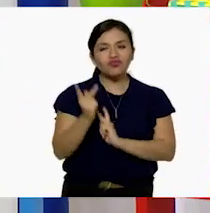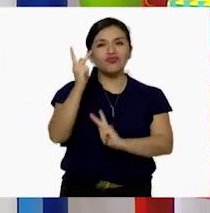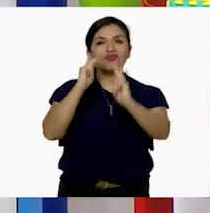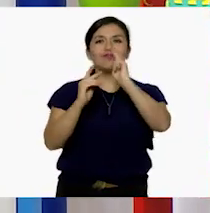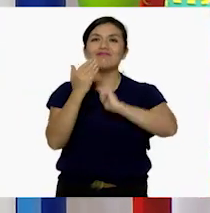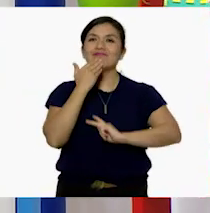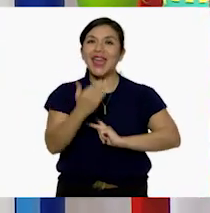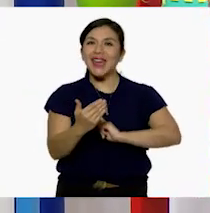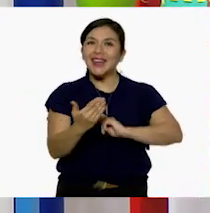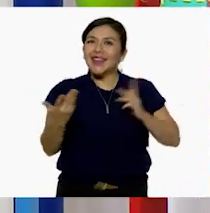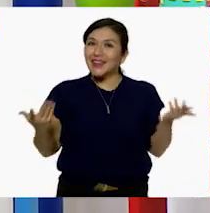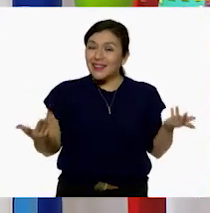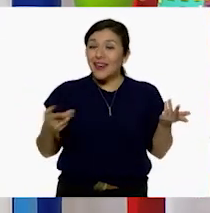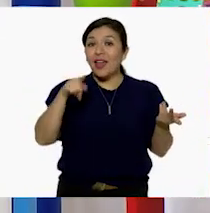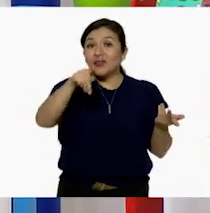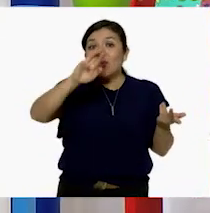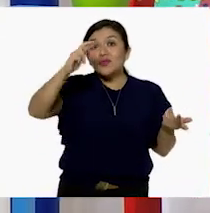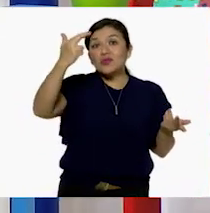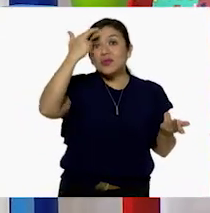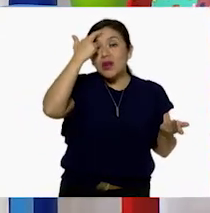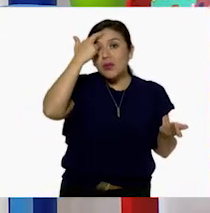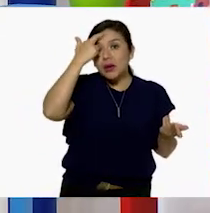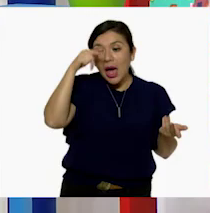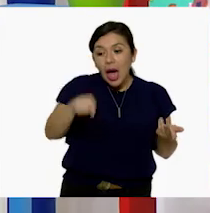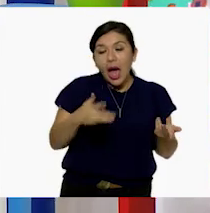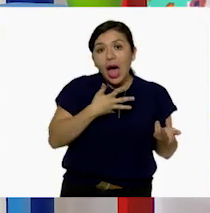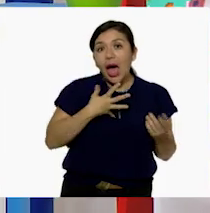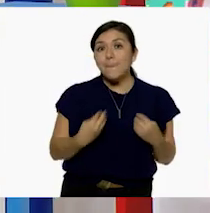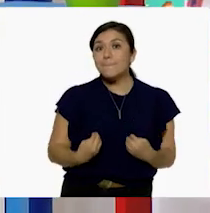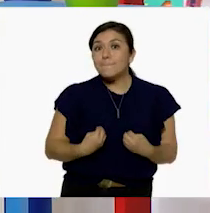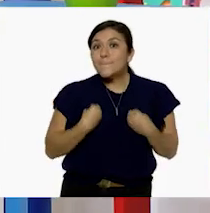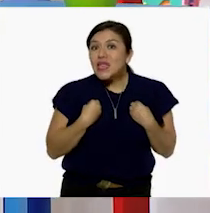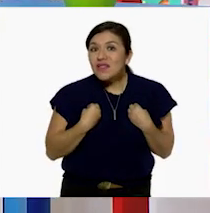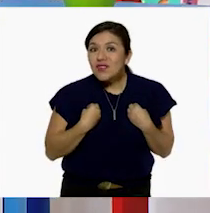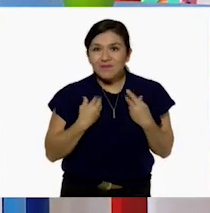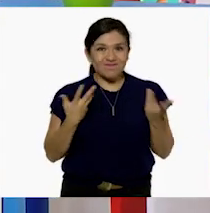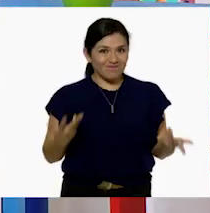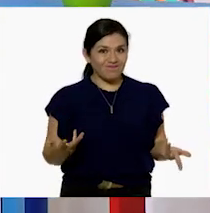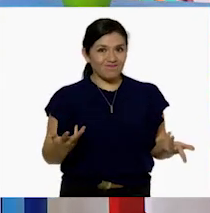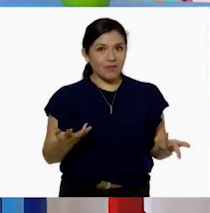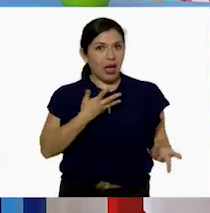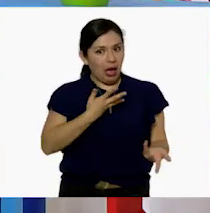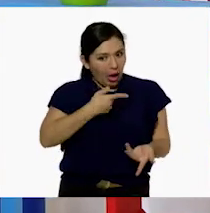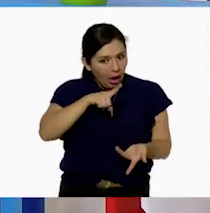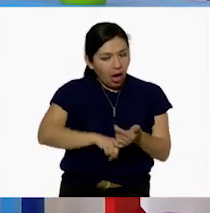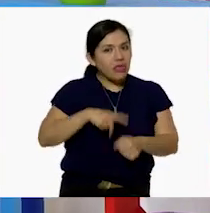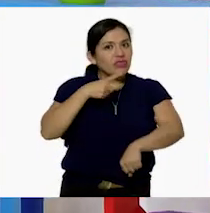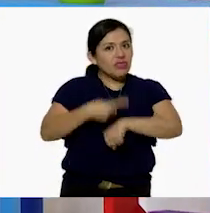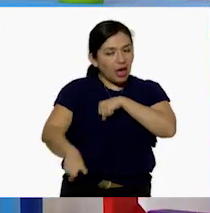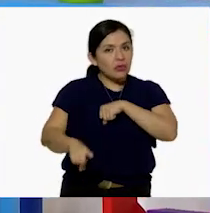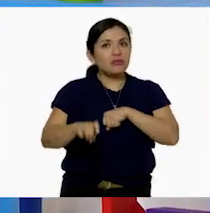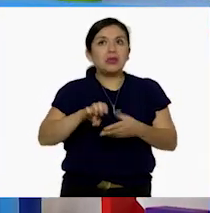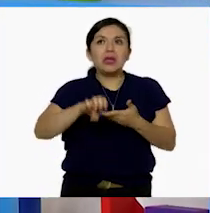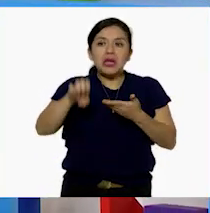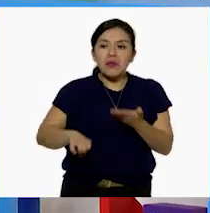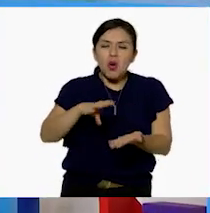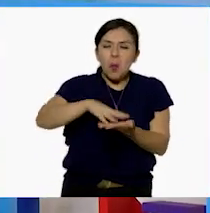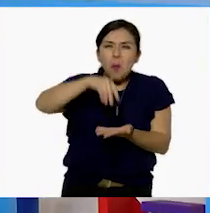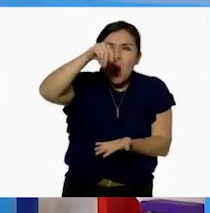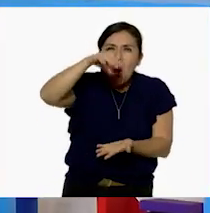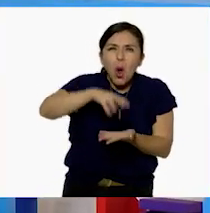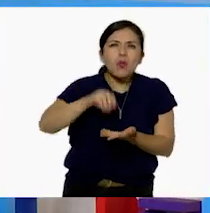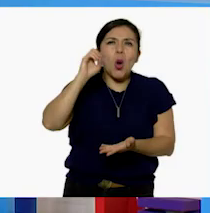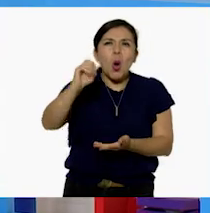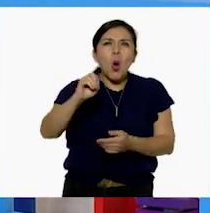crecer. Y recuerda que está viva. Hay cosas que la dañan, como la contaminación, el polvo o